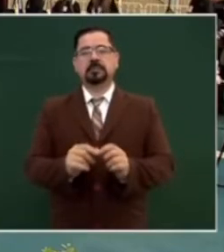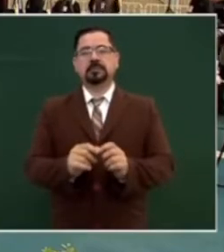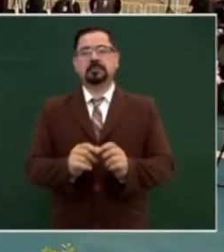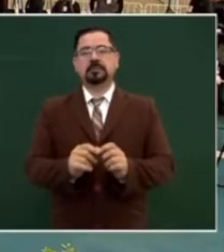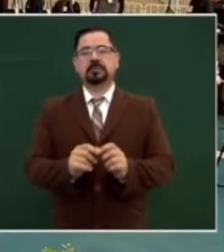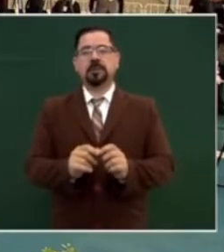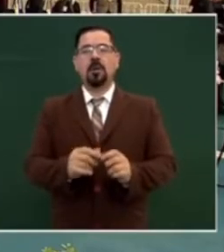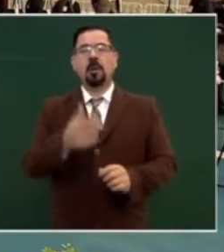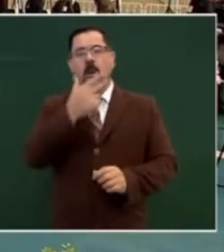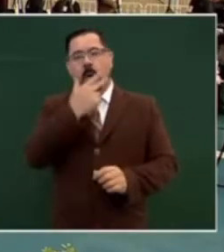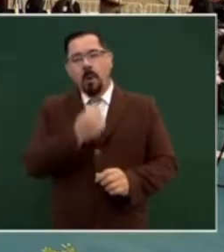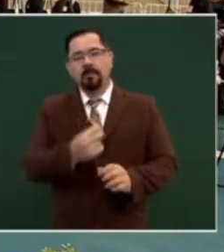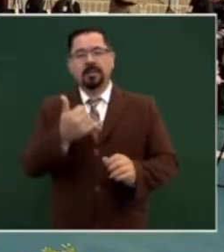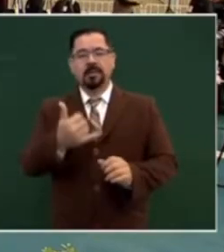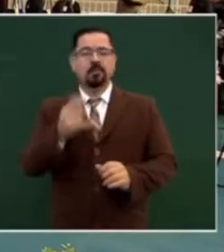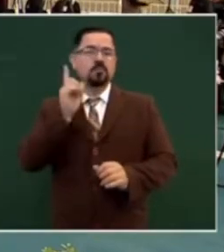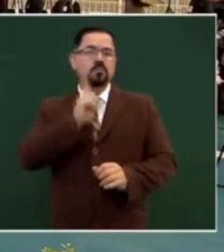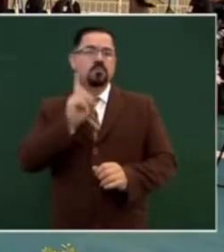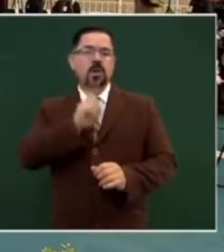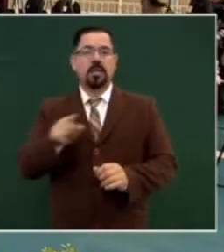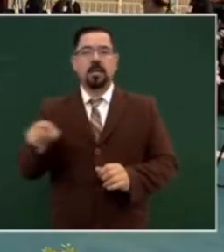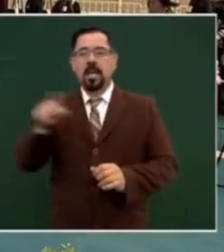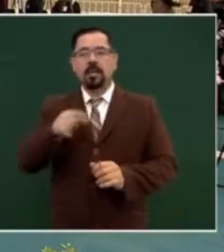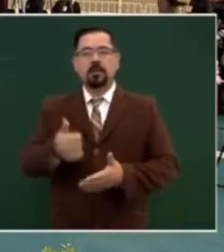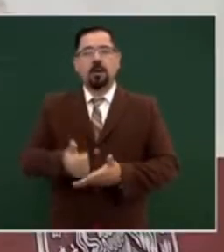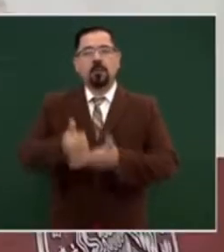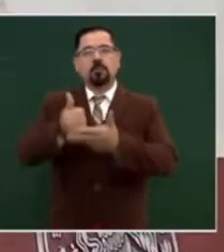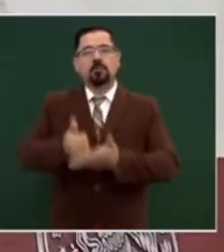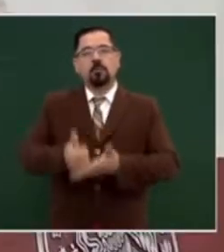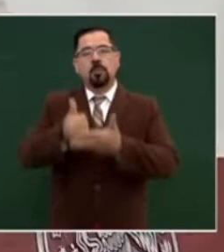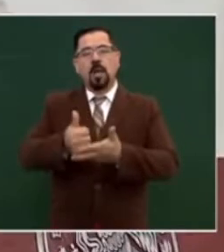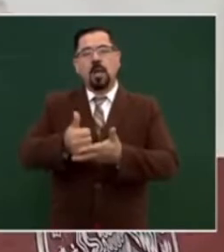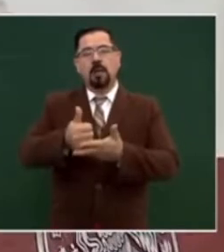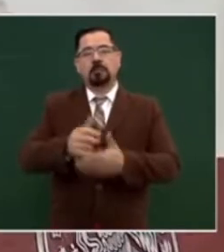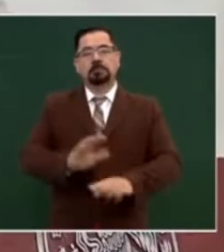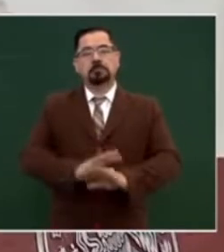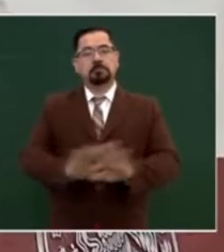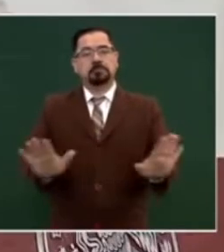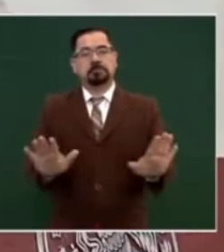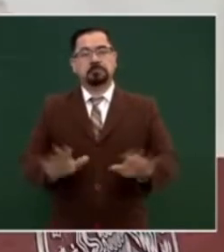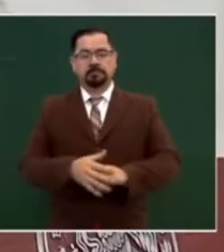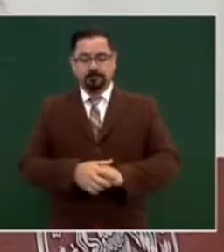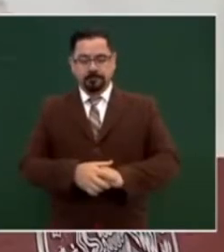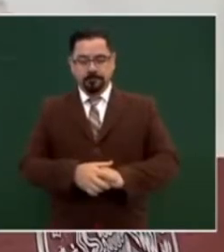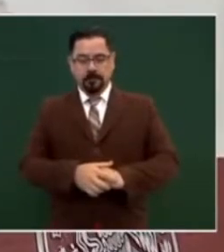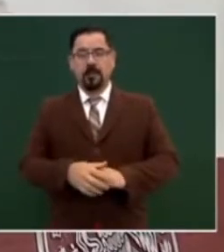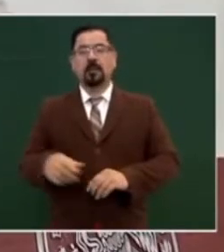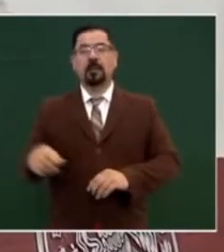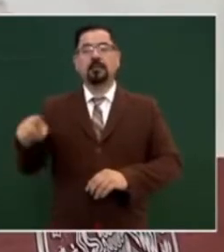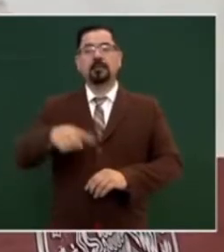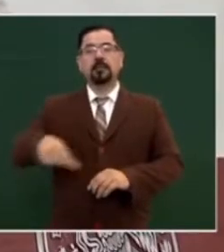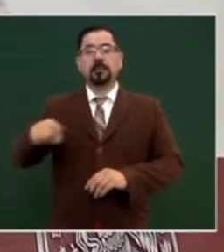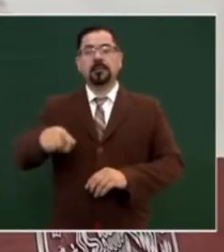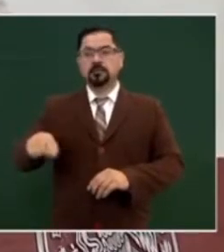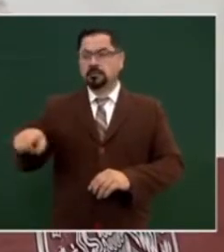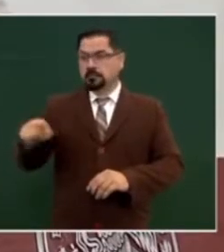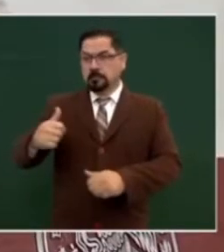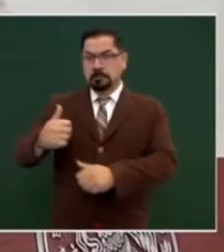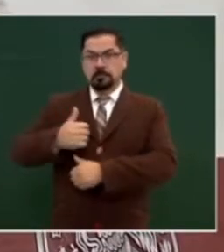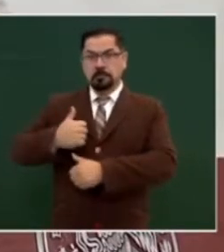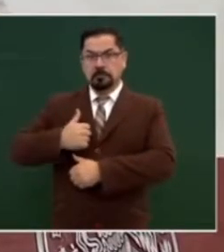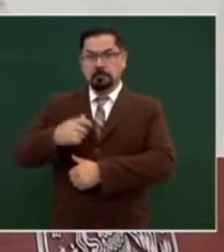mujeres y hombres que no son además este militares ni